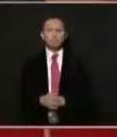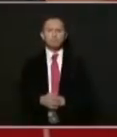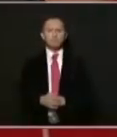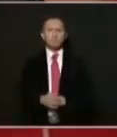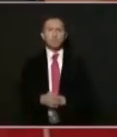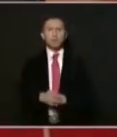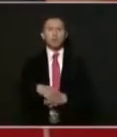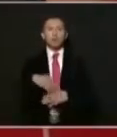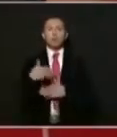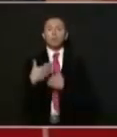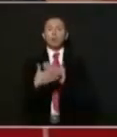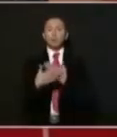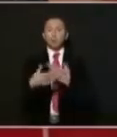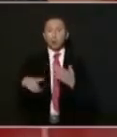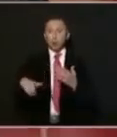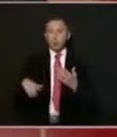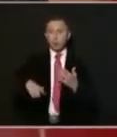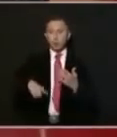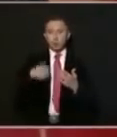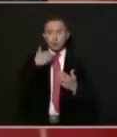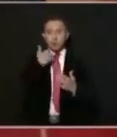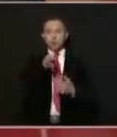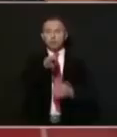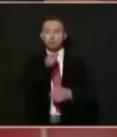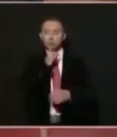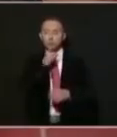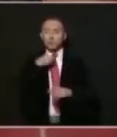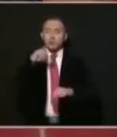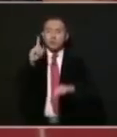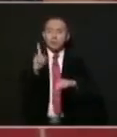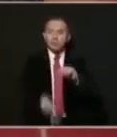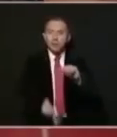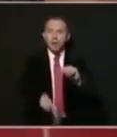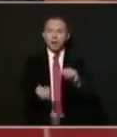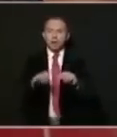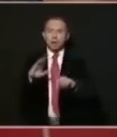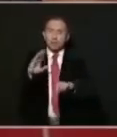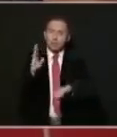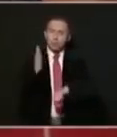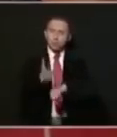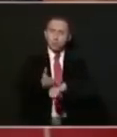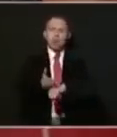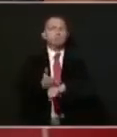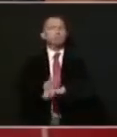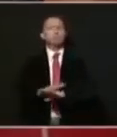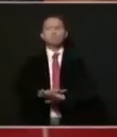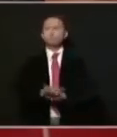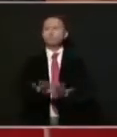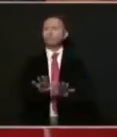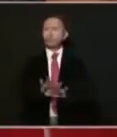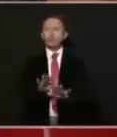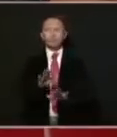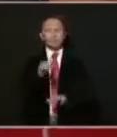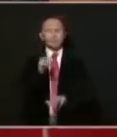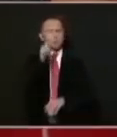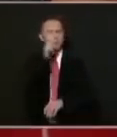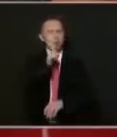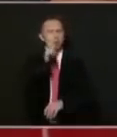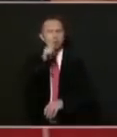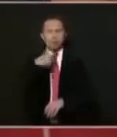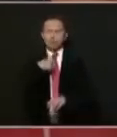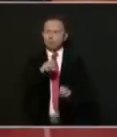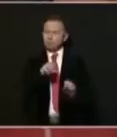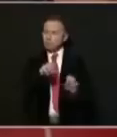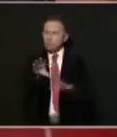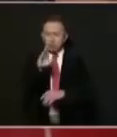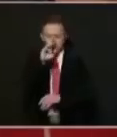censura, que nosotros vamos siempre a respetarlos, que se va a garantizar